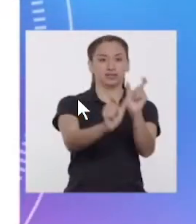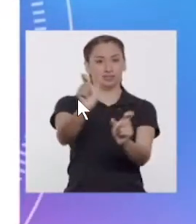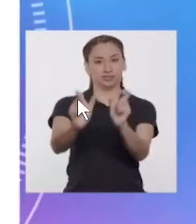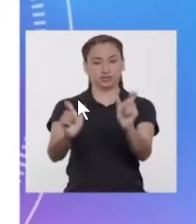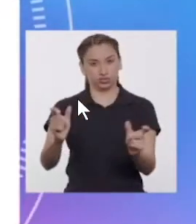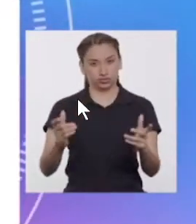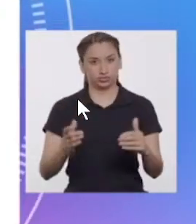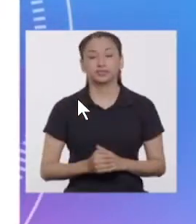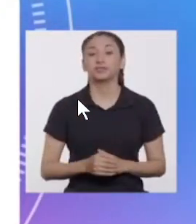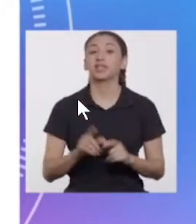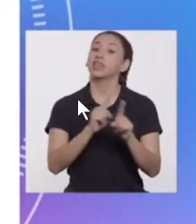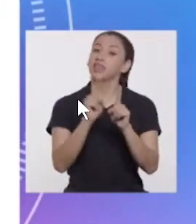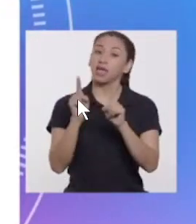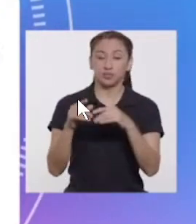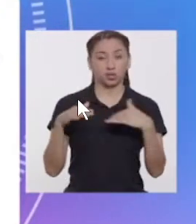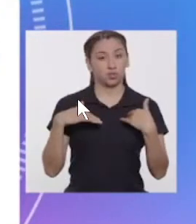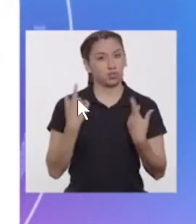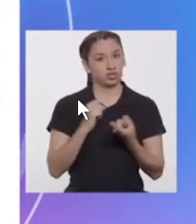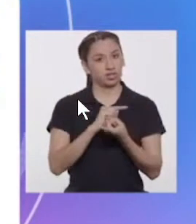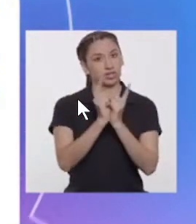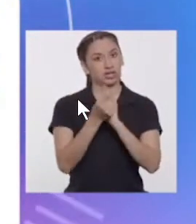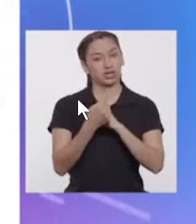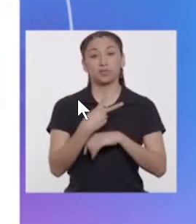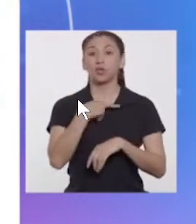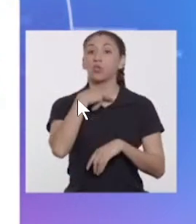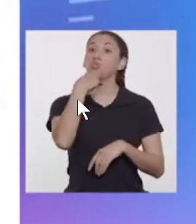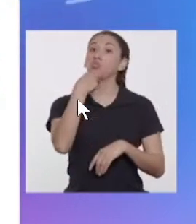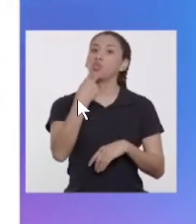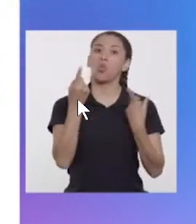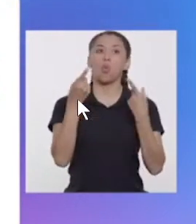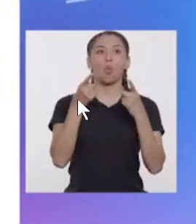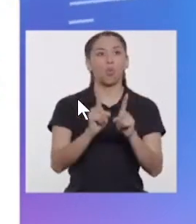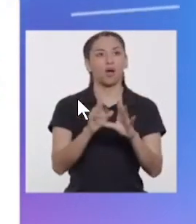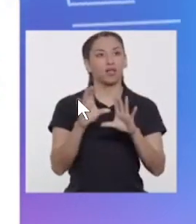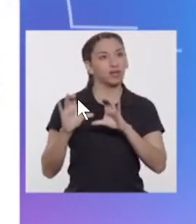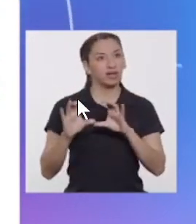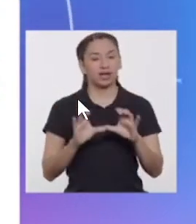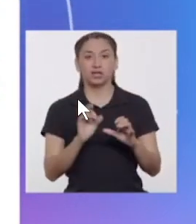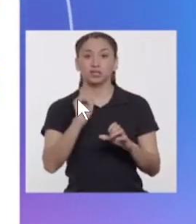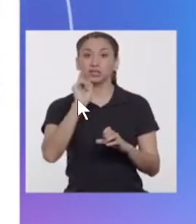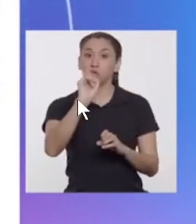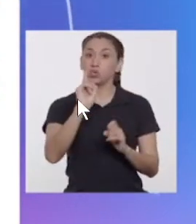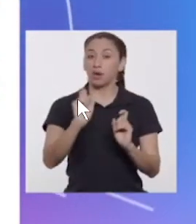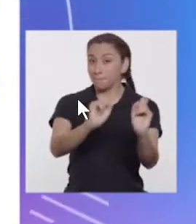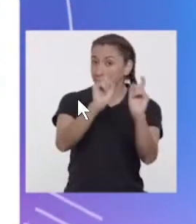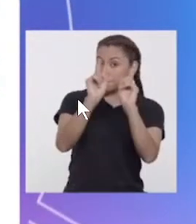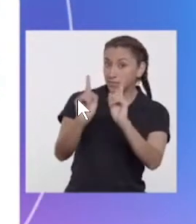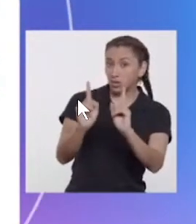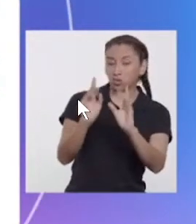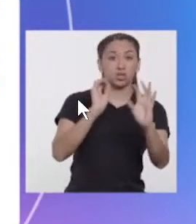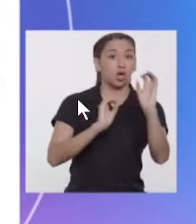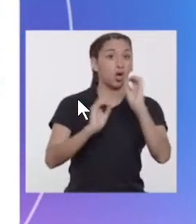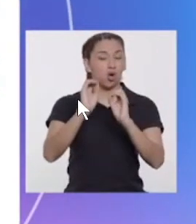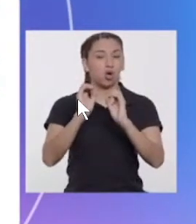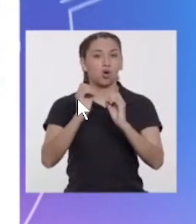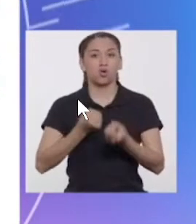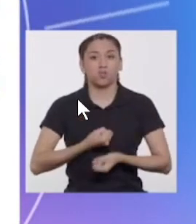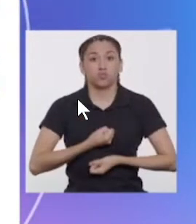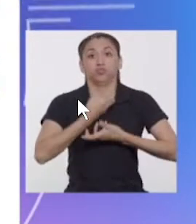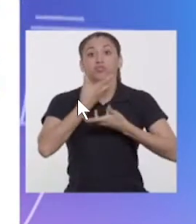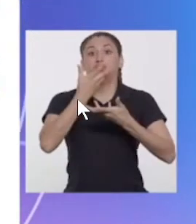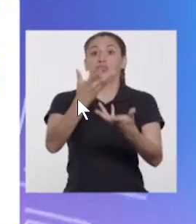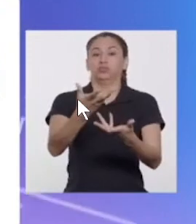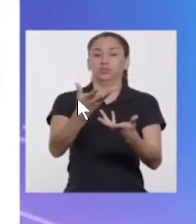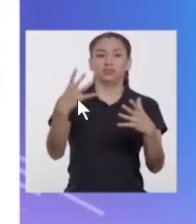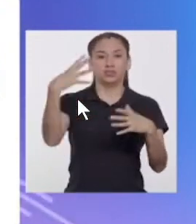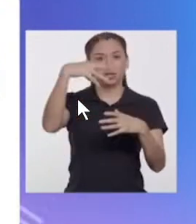encuentre el público. También se puede cambiar el tono cuando se realice una pregunta o se exclame